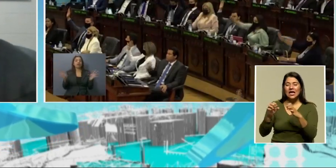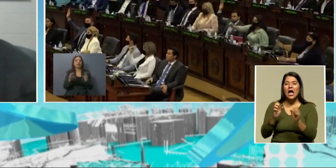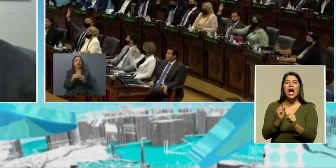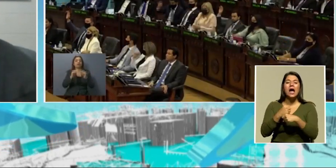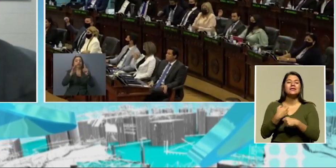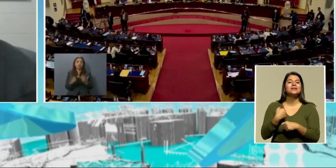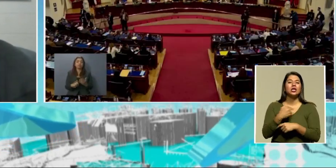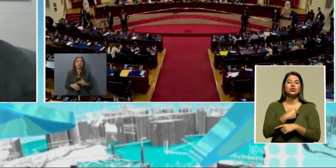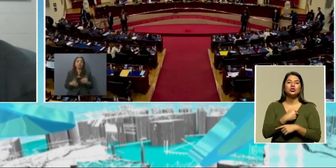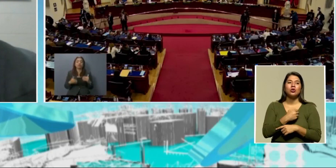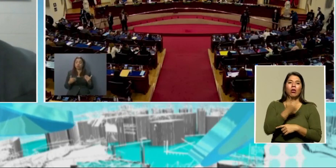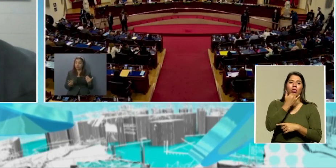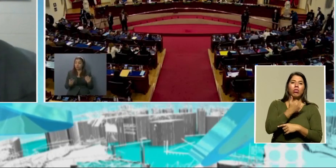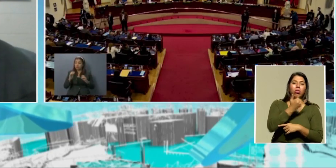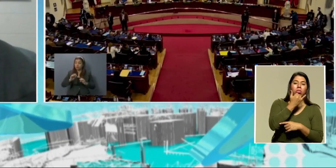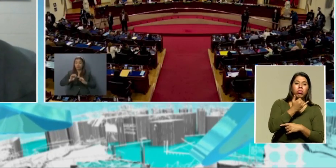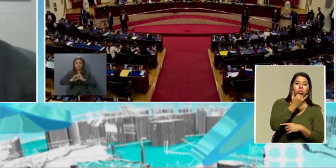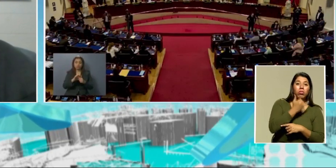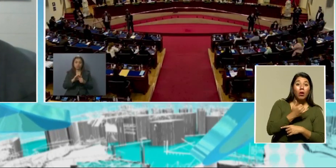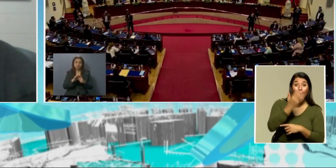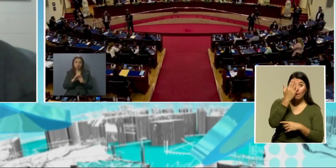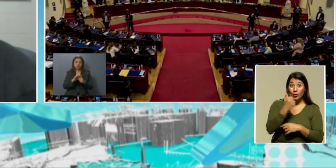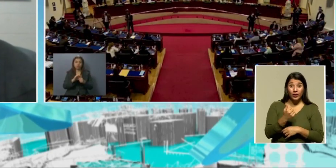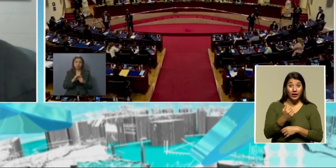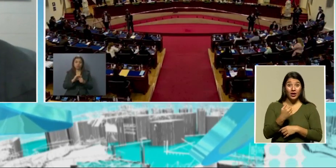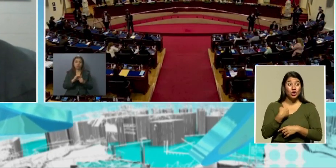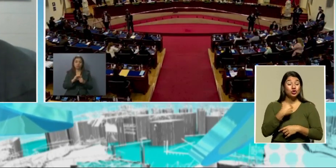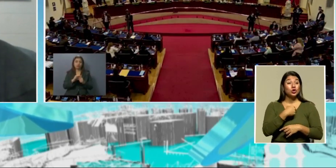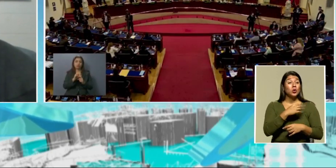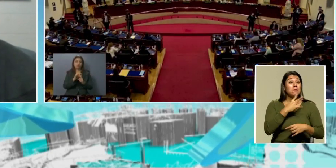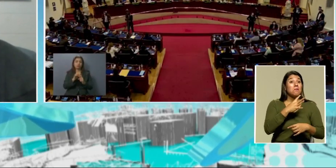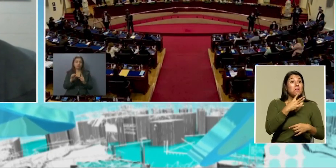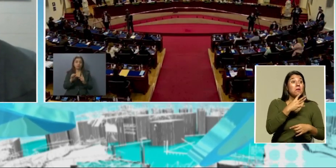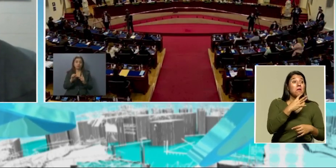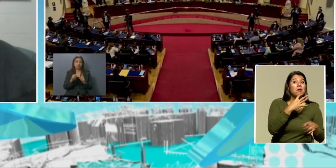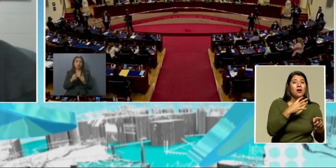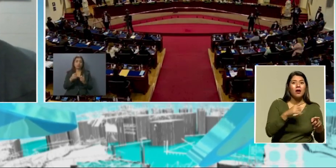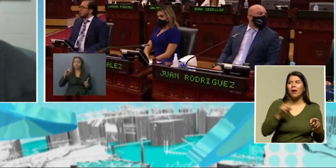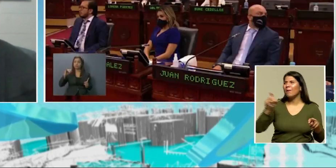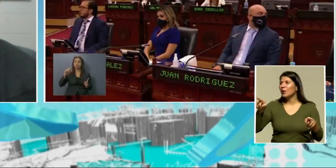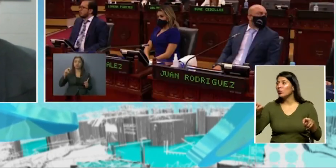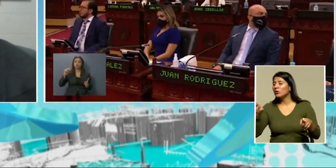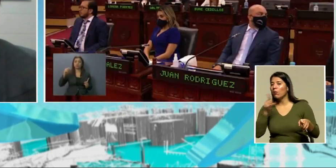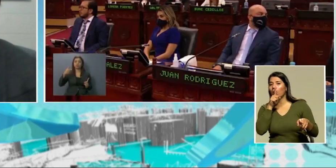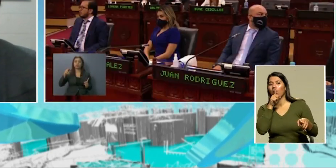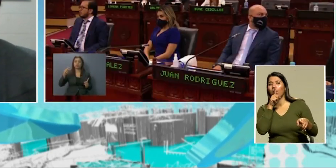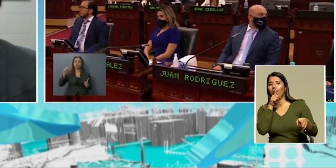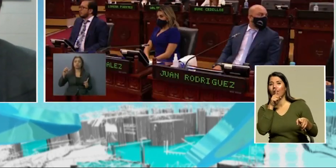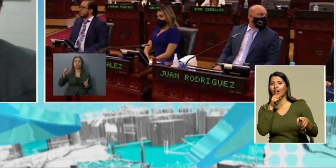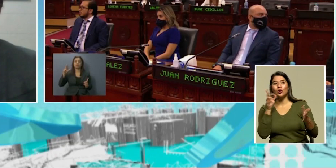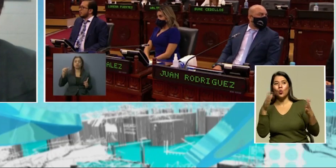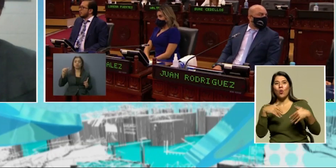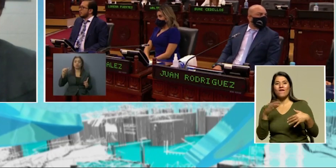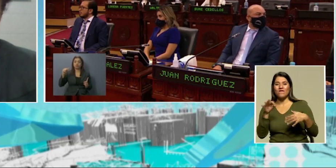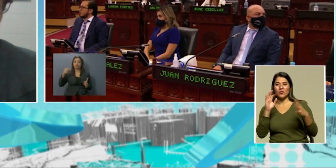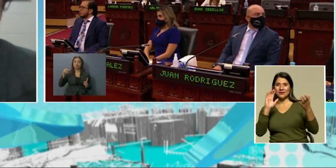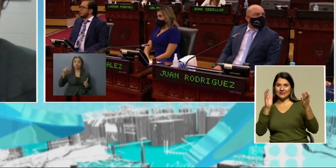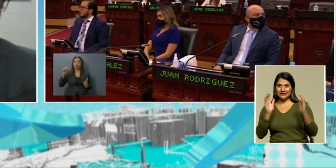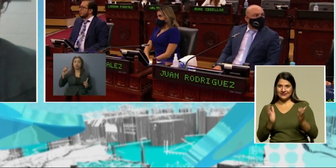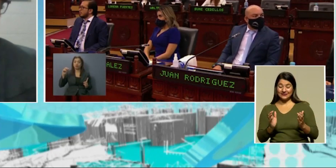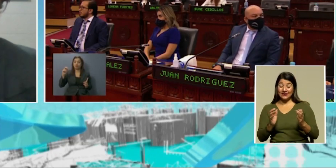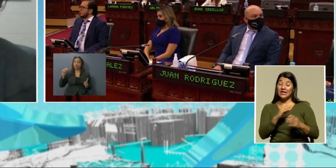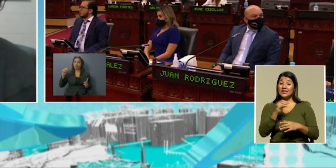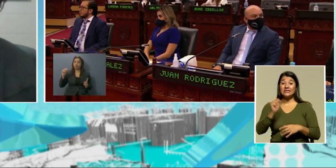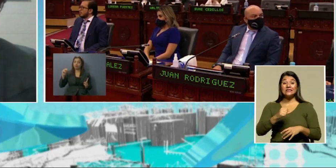versión de los medios cuentan con la versión de la presidencia para hacer su trabajo. Y sí,